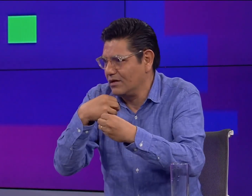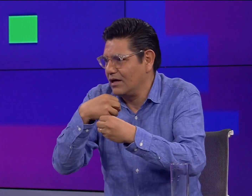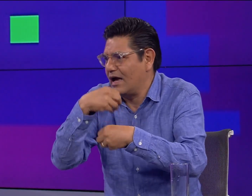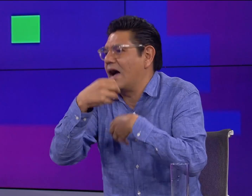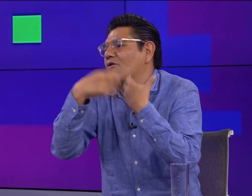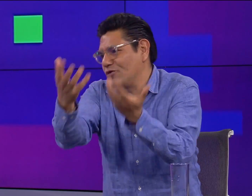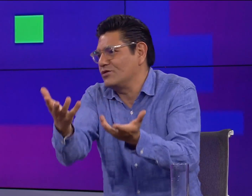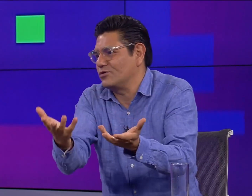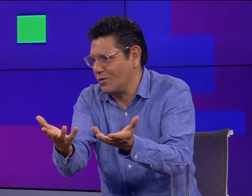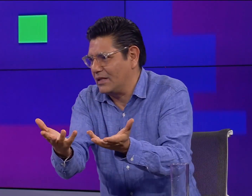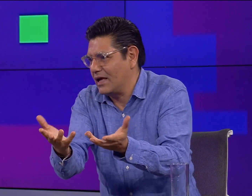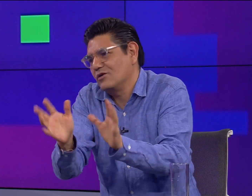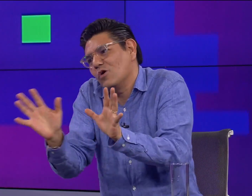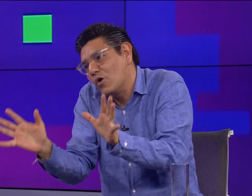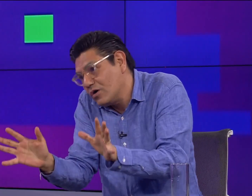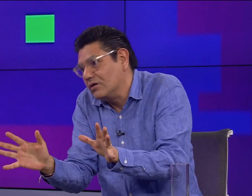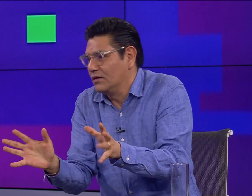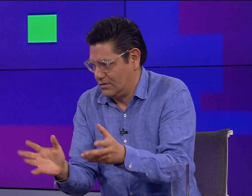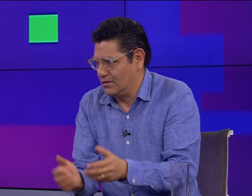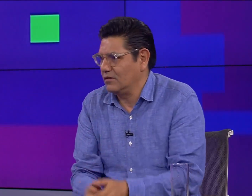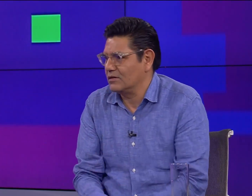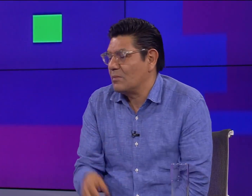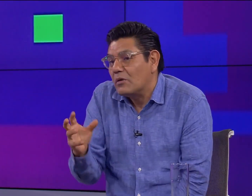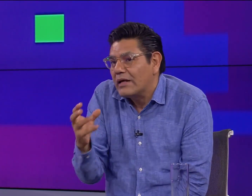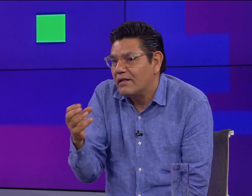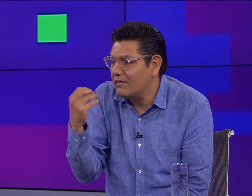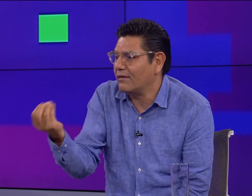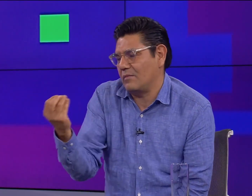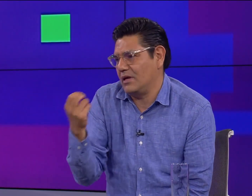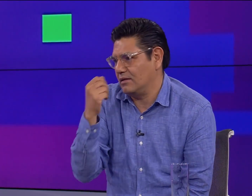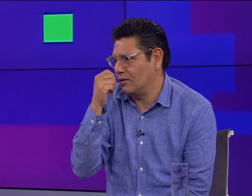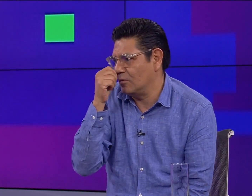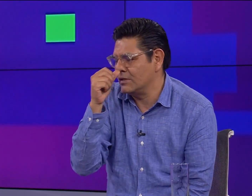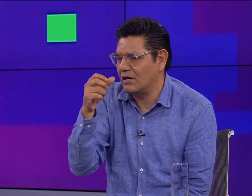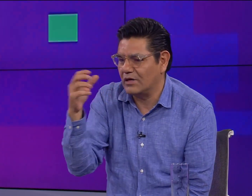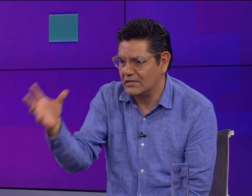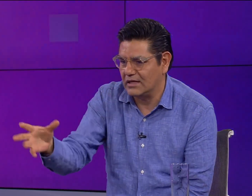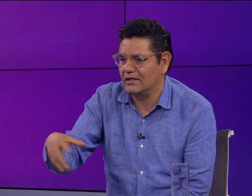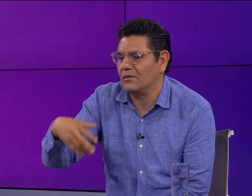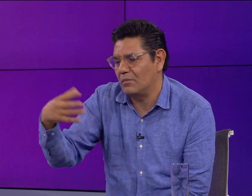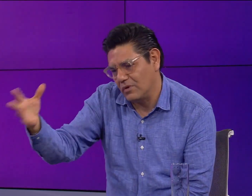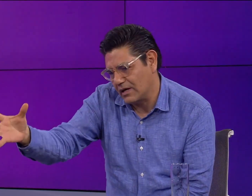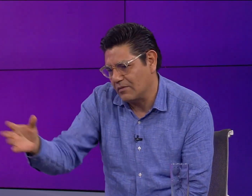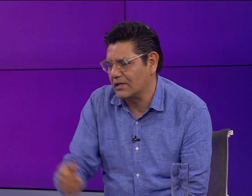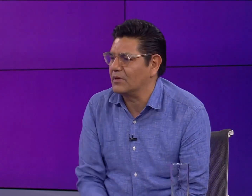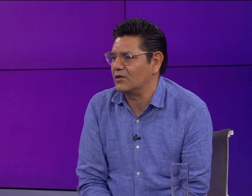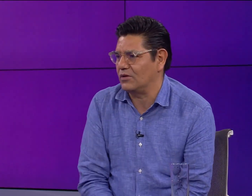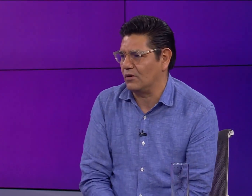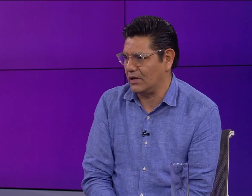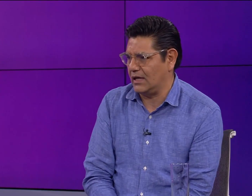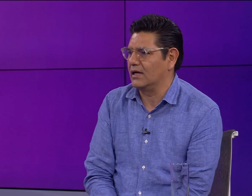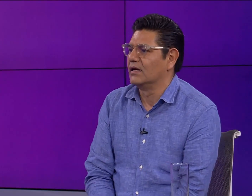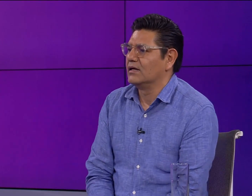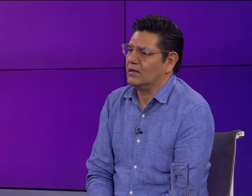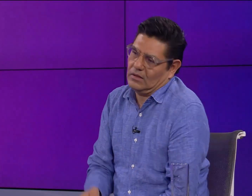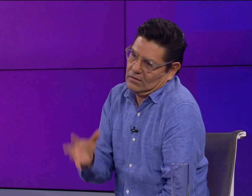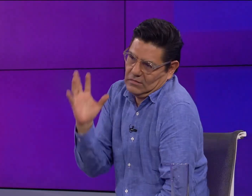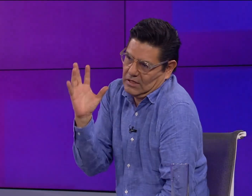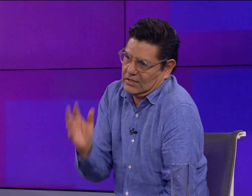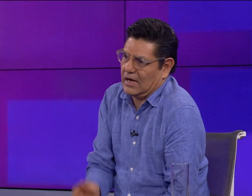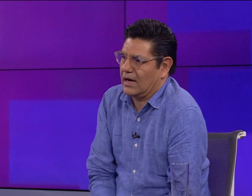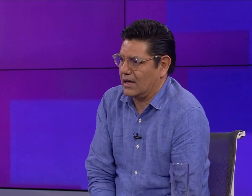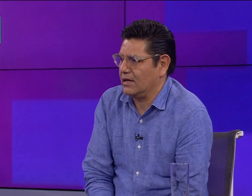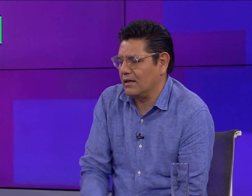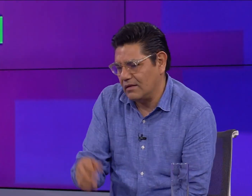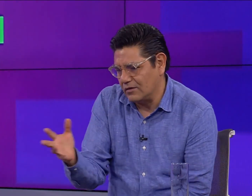eso hago yo estos comentarios o no, ¿no? O sea, pero entender también cómo esa honestidad te va a poder llevar también a tu ideología y